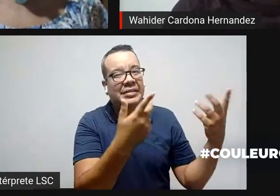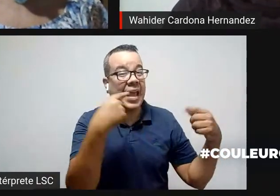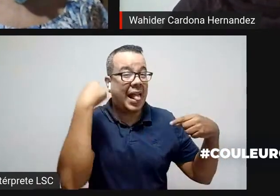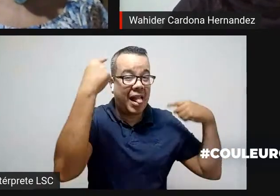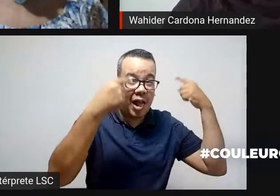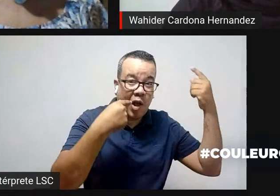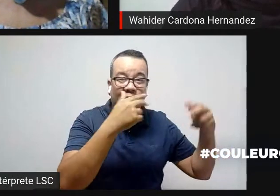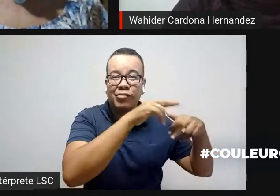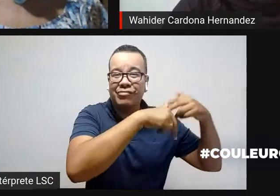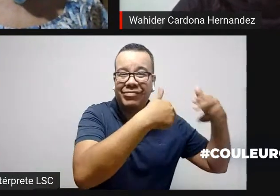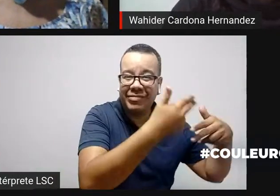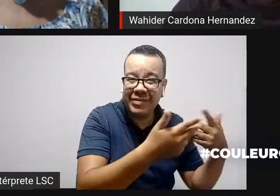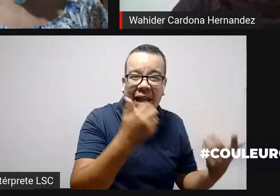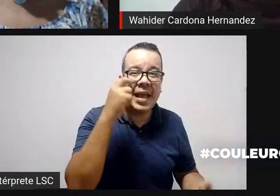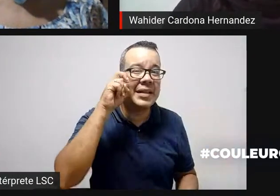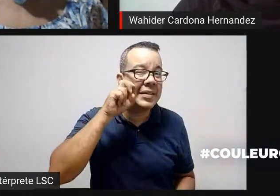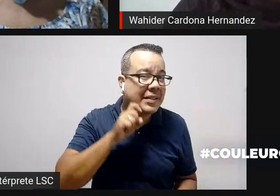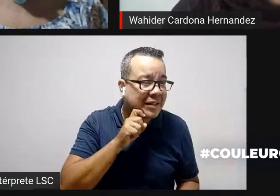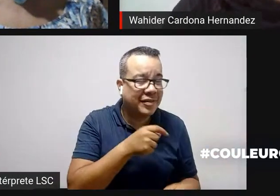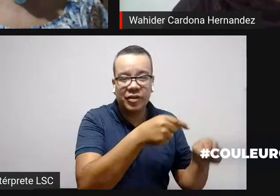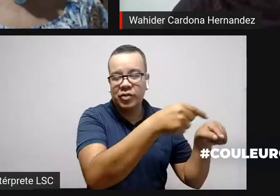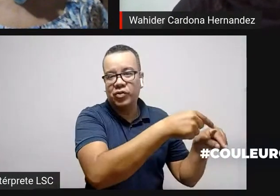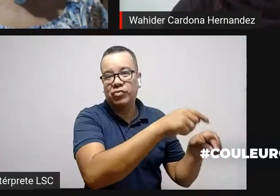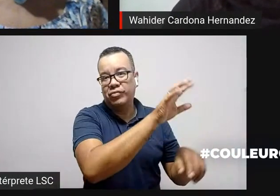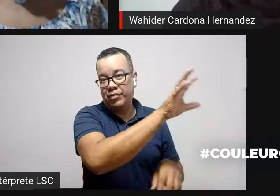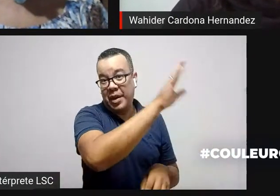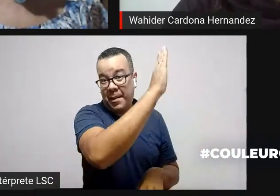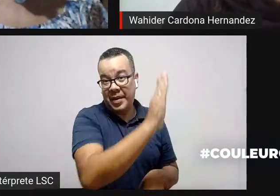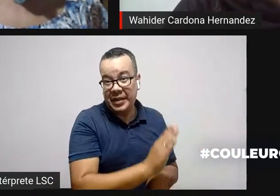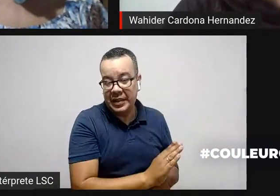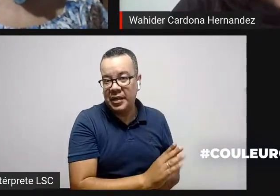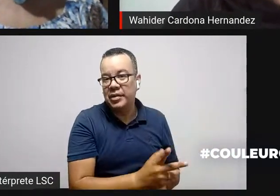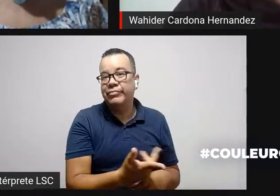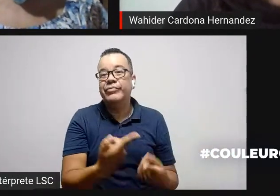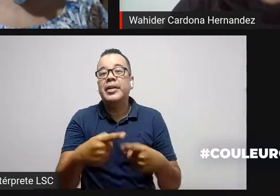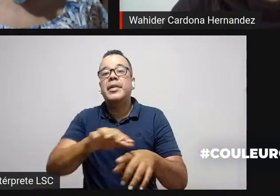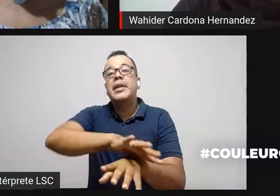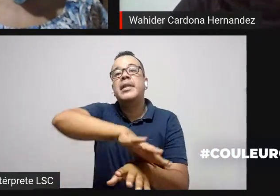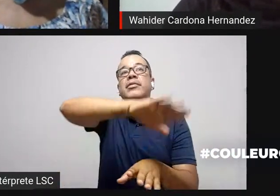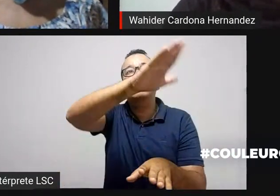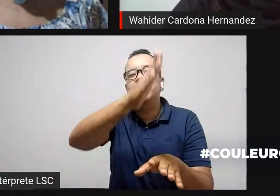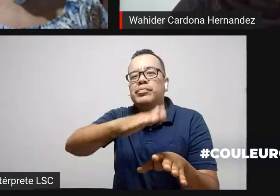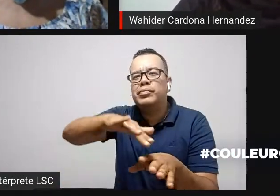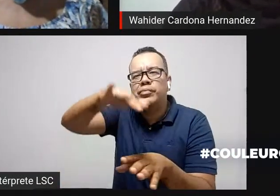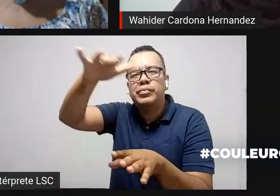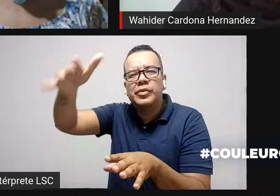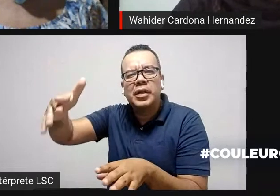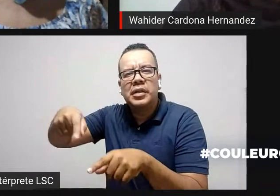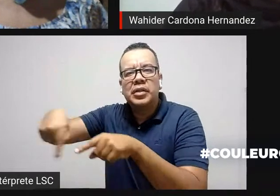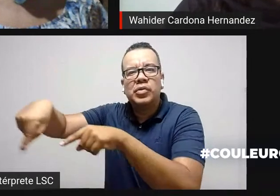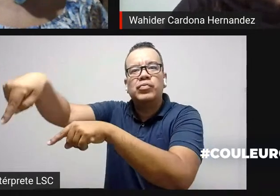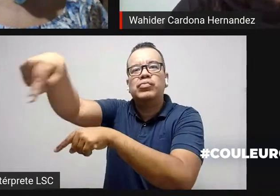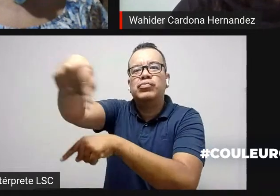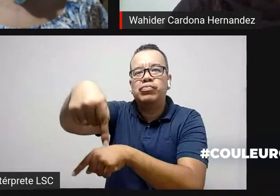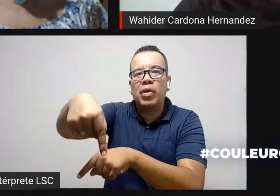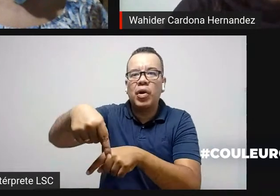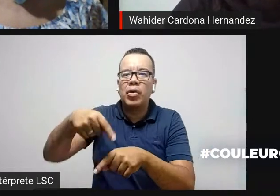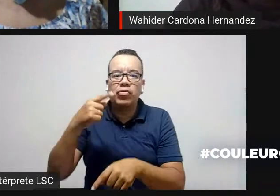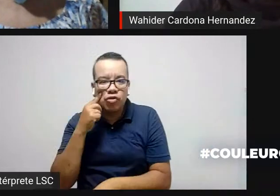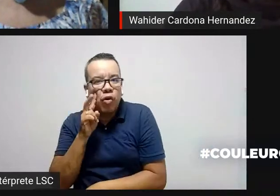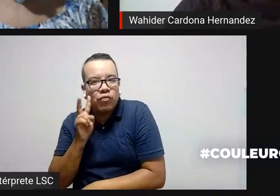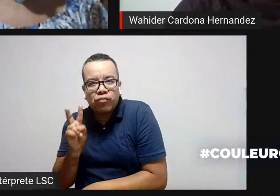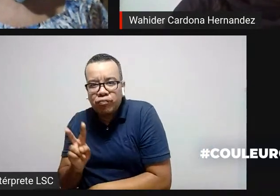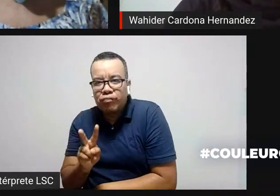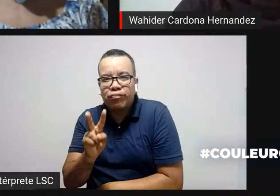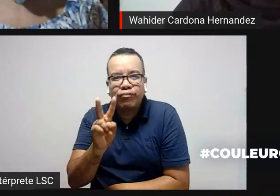y tambores, paisajes y montañas. Recorrí las tierras indoamericanas a través de sus ojos